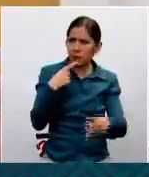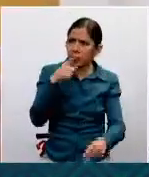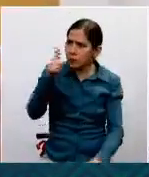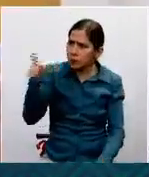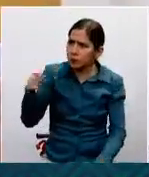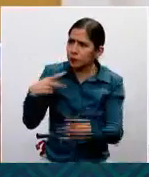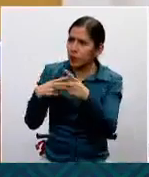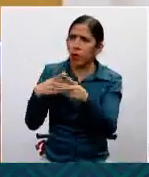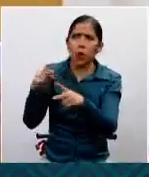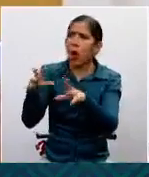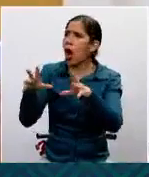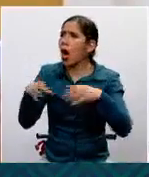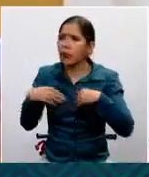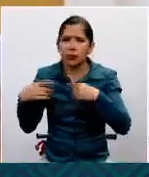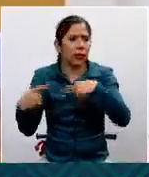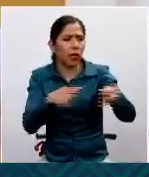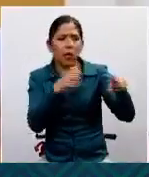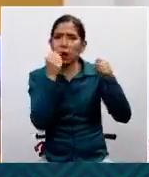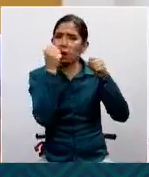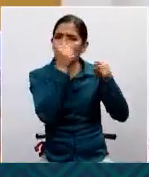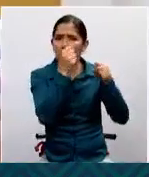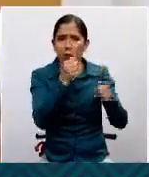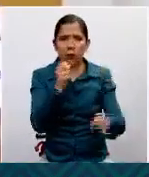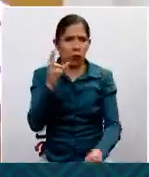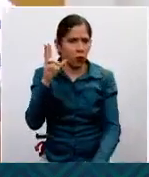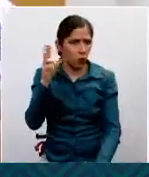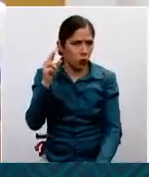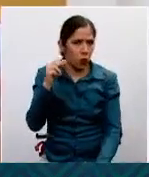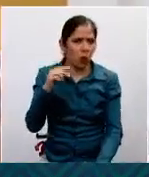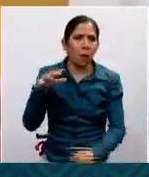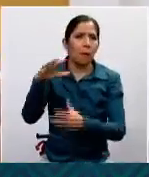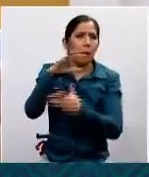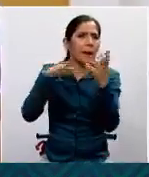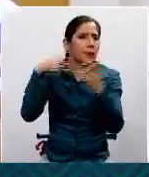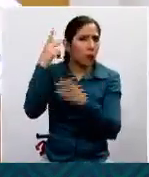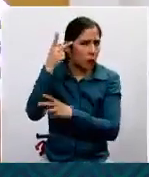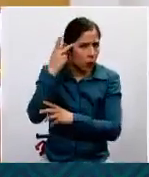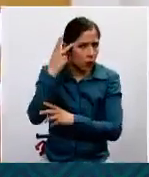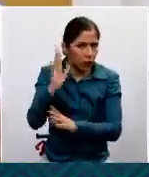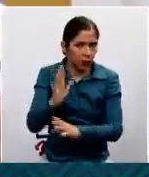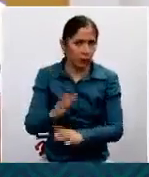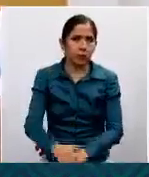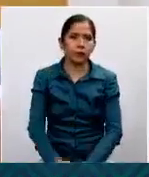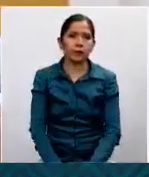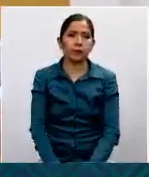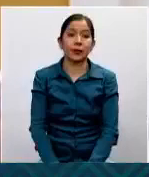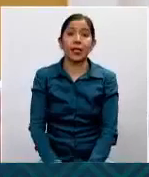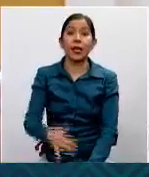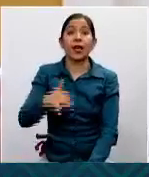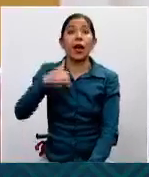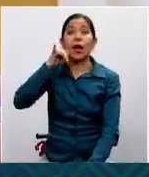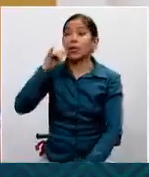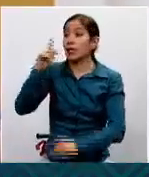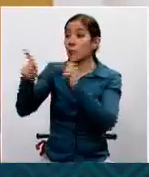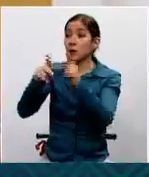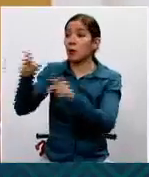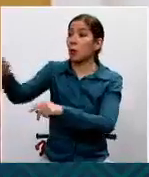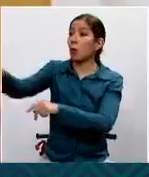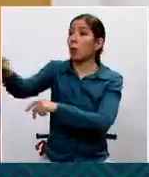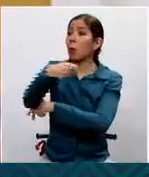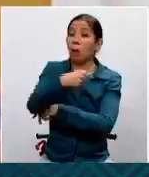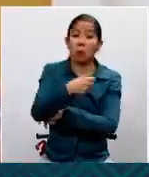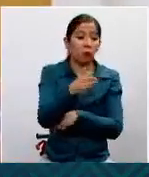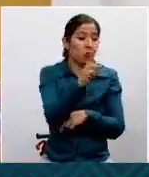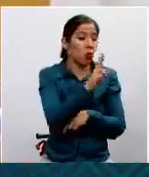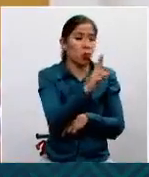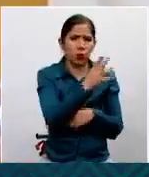no dejarse convencer para este tipo de movilizaciones que tienen tintes políticos. Ayer a la gente les han utilizado por una cuestión,